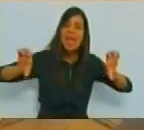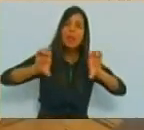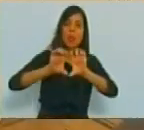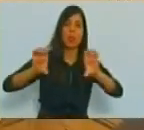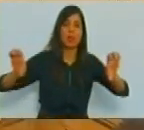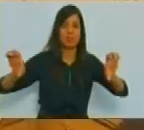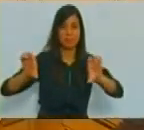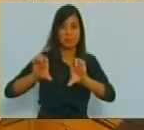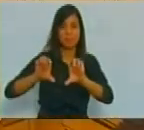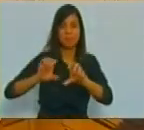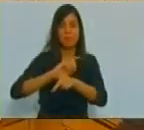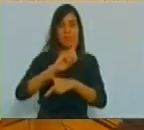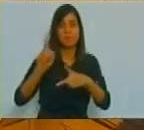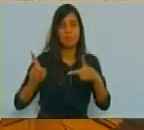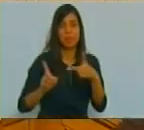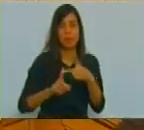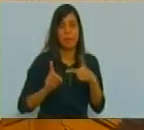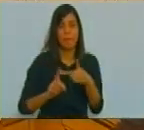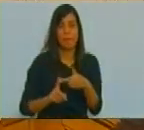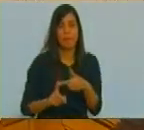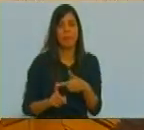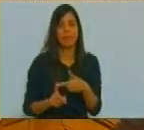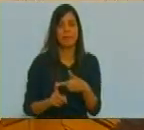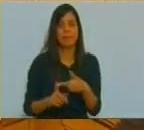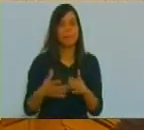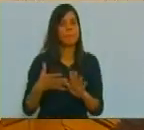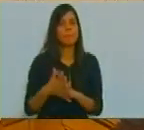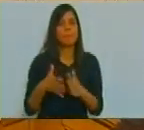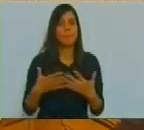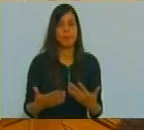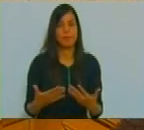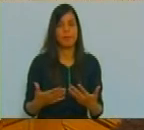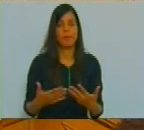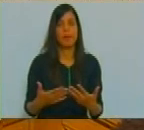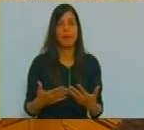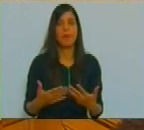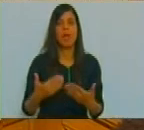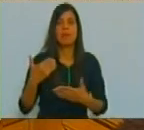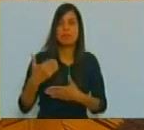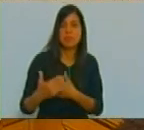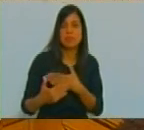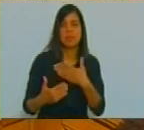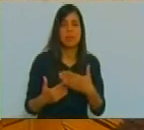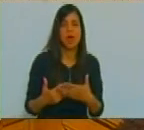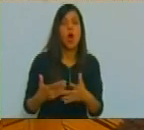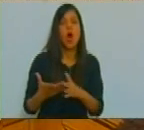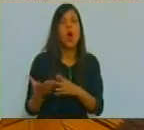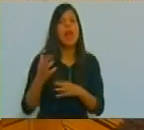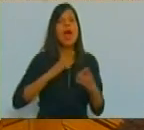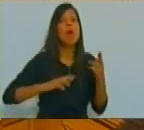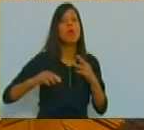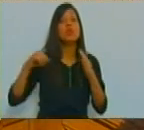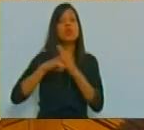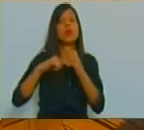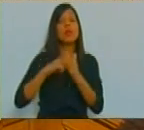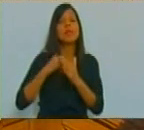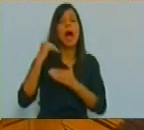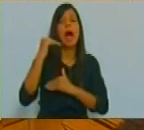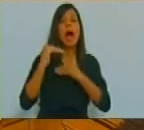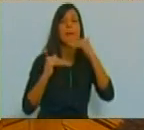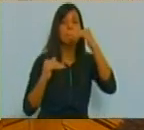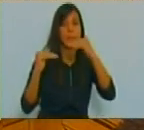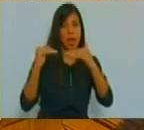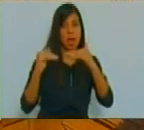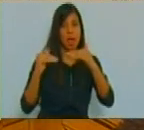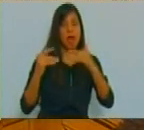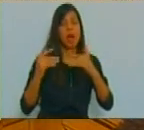es el el innegable avance en esta materia dentro de la revolución bolivariana nosotros